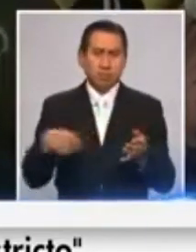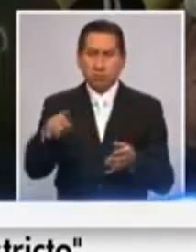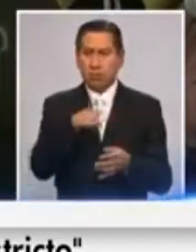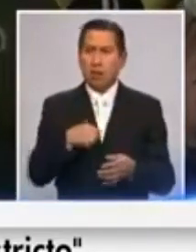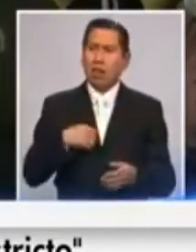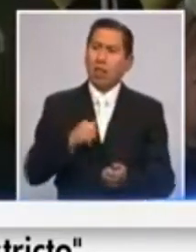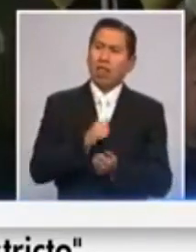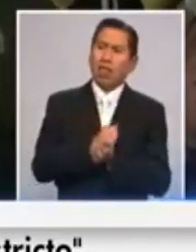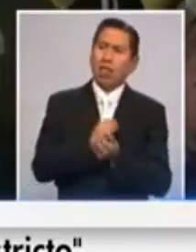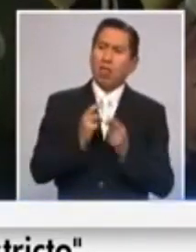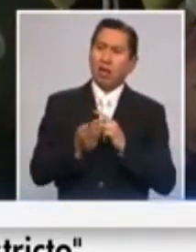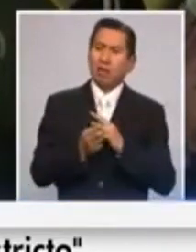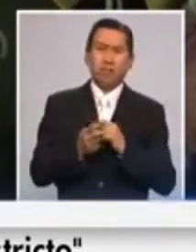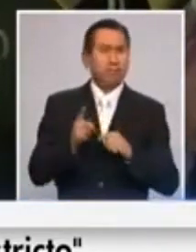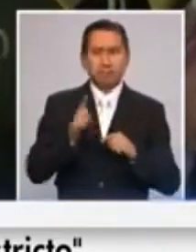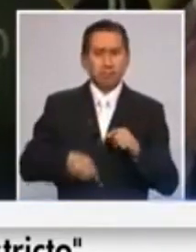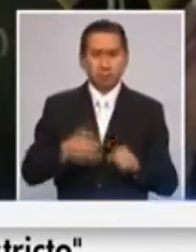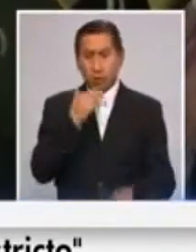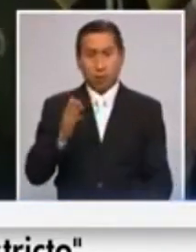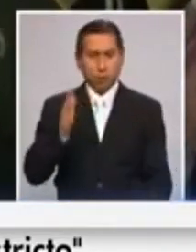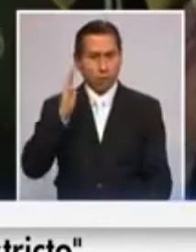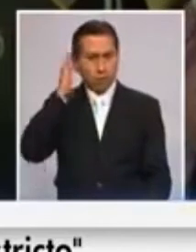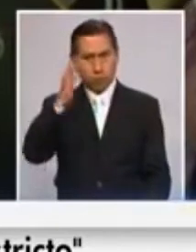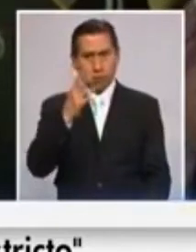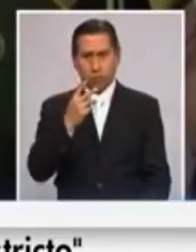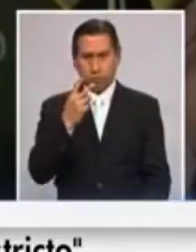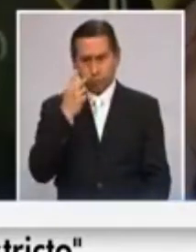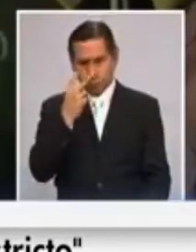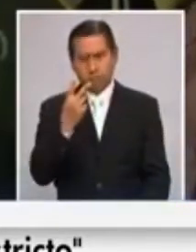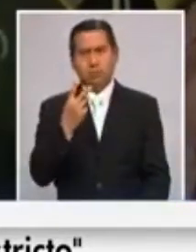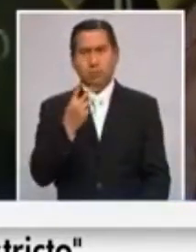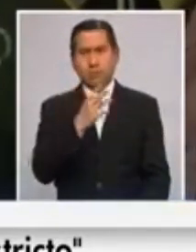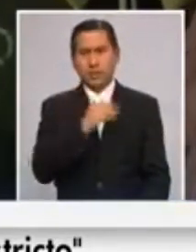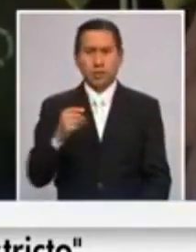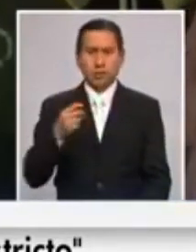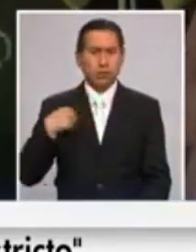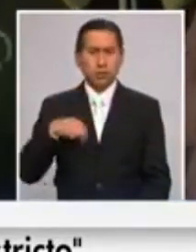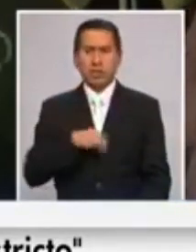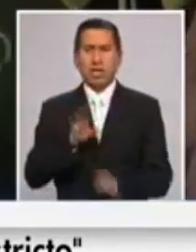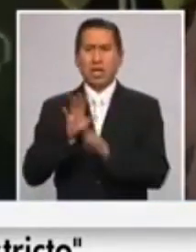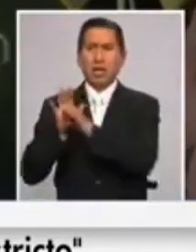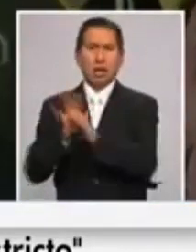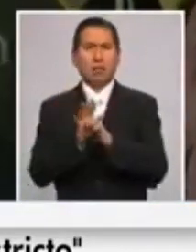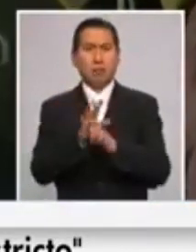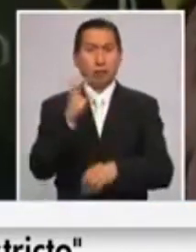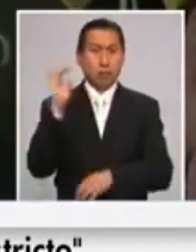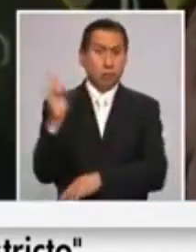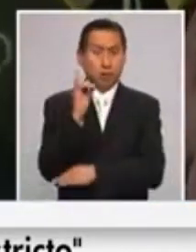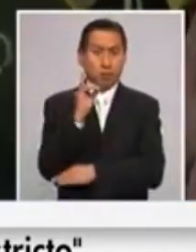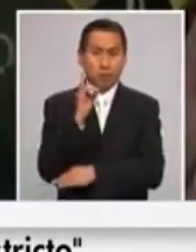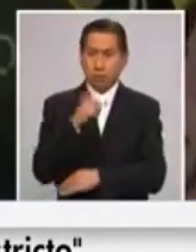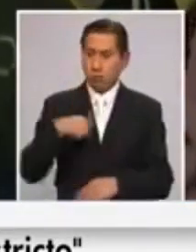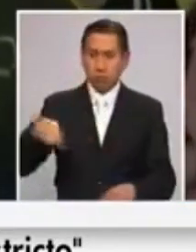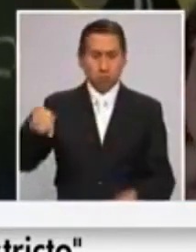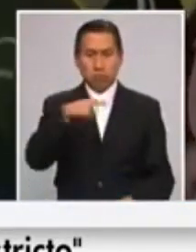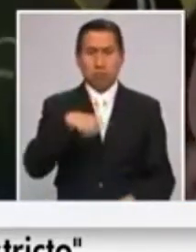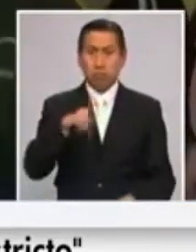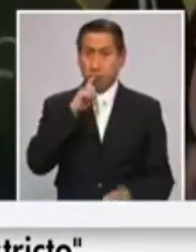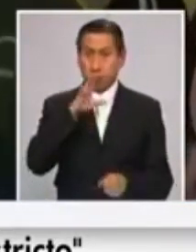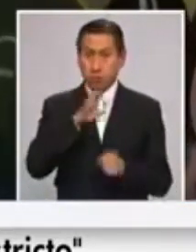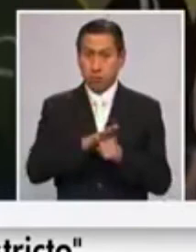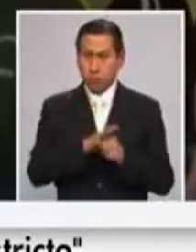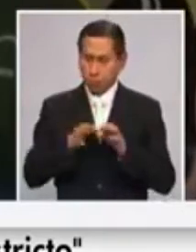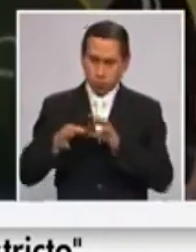arrepentirnos, más bien mirar al futuro y dar ejemplo al país que comprometidos,